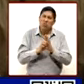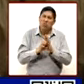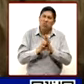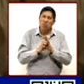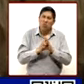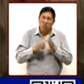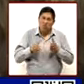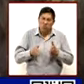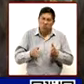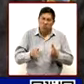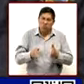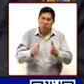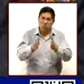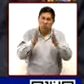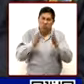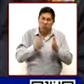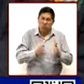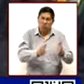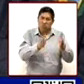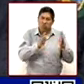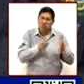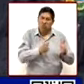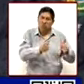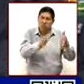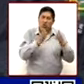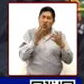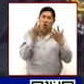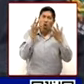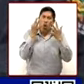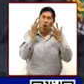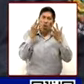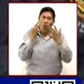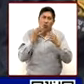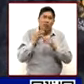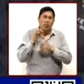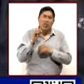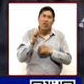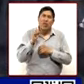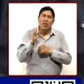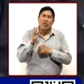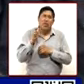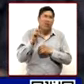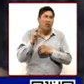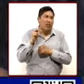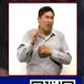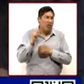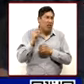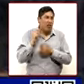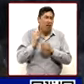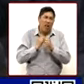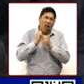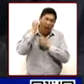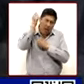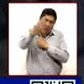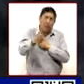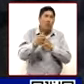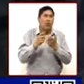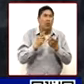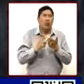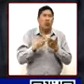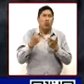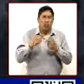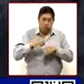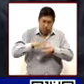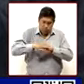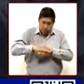Pacheta. Estamos hablando también de los 210 millones para el tema de enlosetado. Estamos hablando